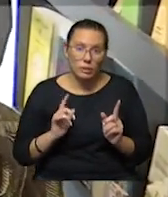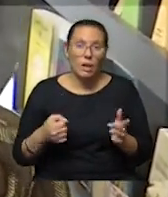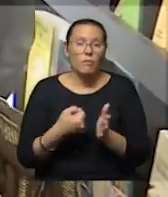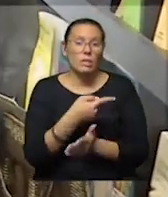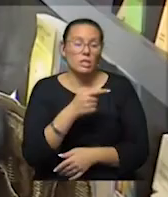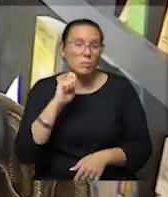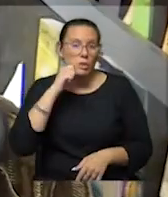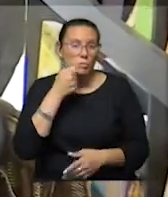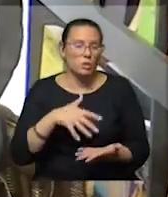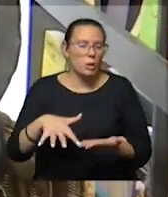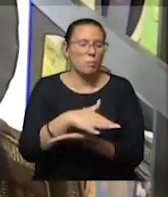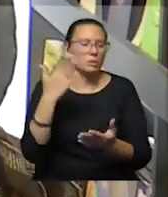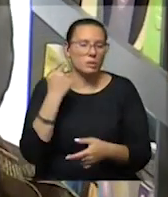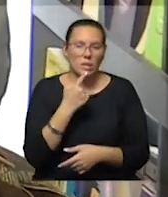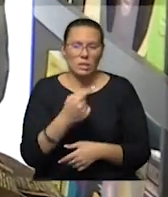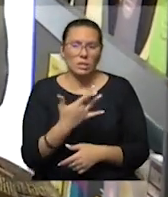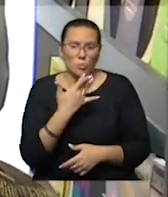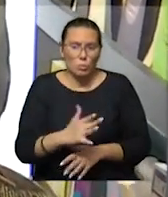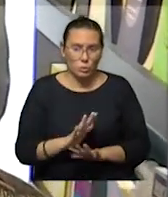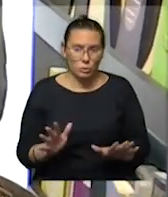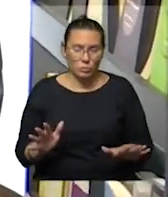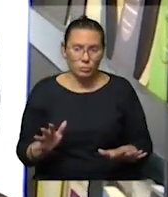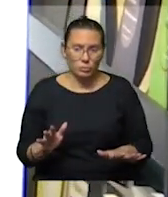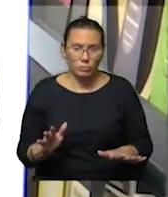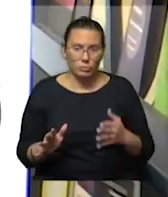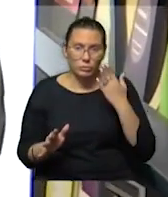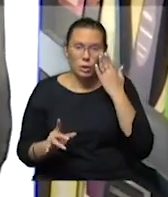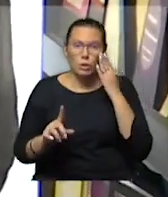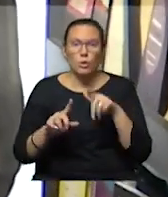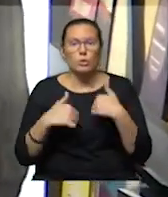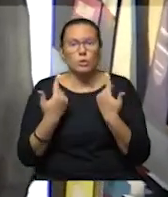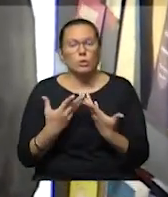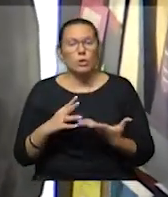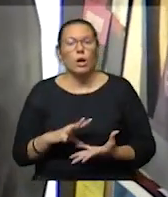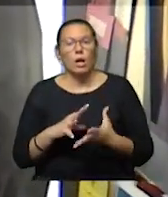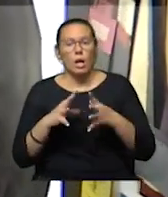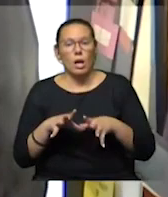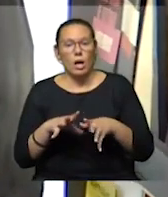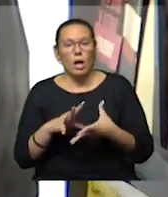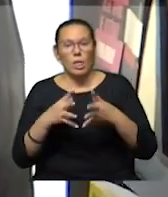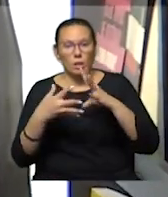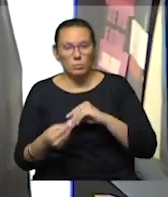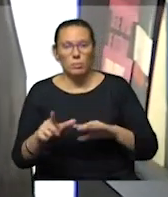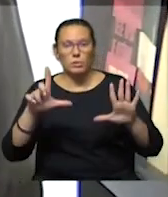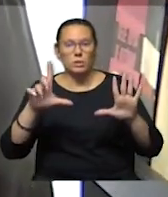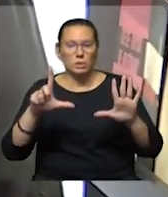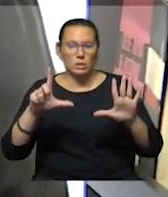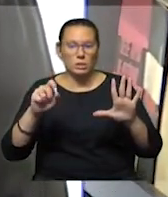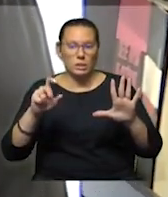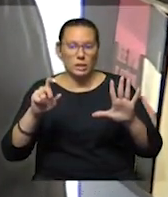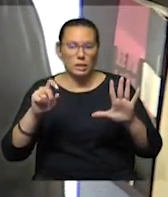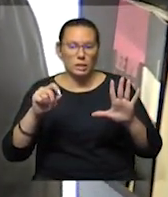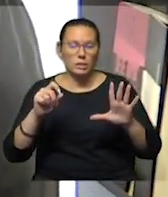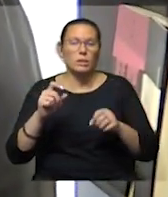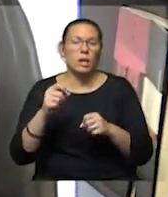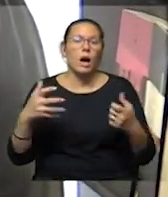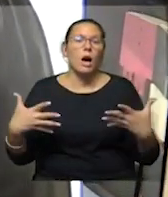el fin de semana y el espacio ese como dijiste es hermoso no este nosotros nos acoplamos adrede en este 70 aniversario de la cinemática